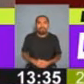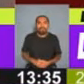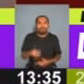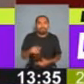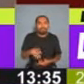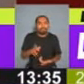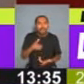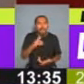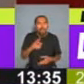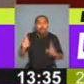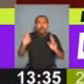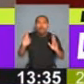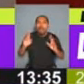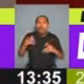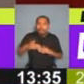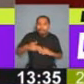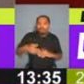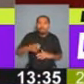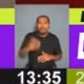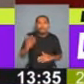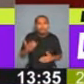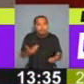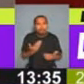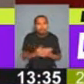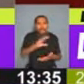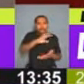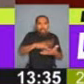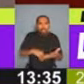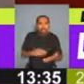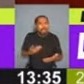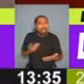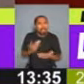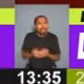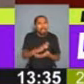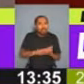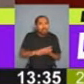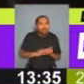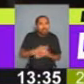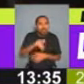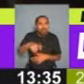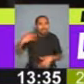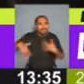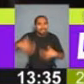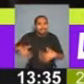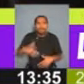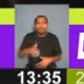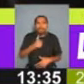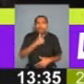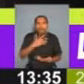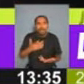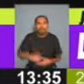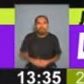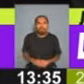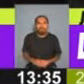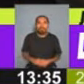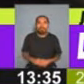seguramente pronto van a recibir una nota de la Intendencia pidiendo que este tema sea rápidamente solucionado.